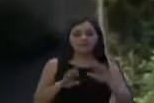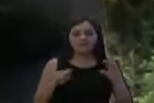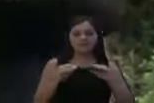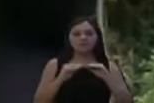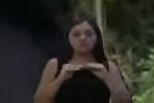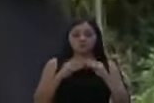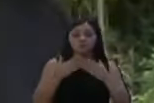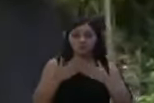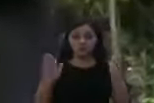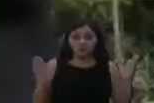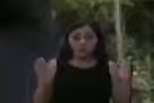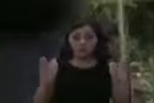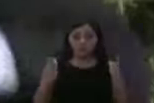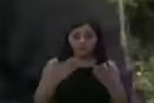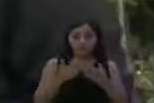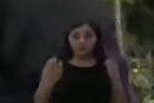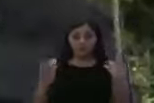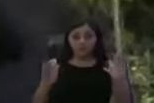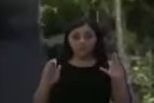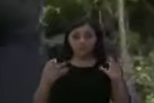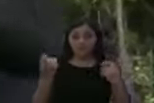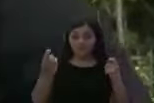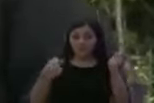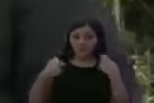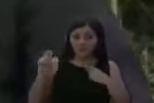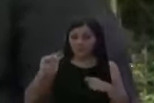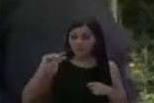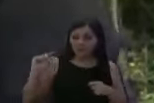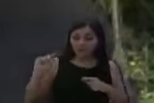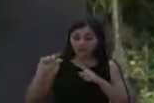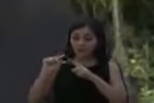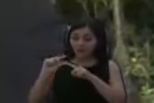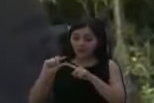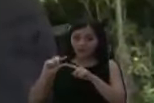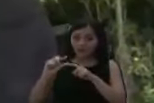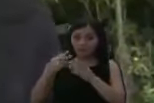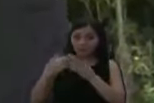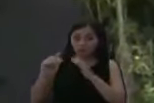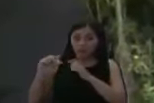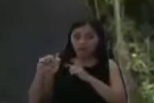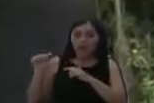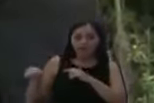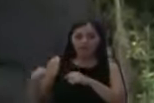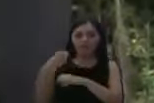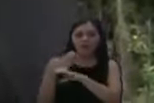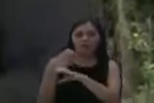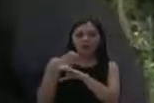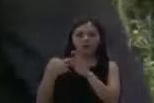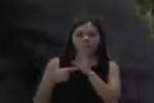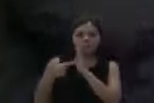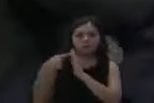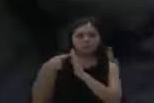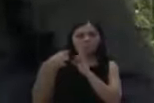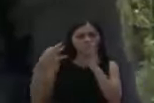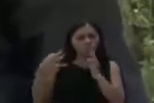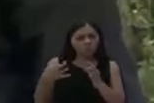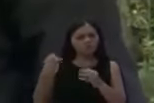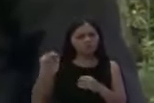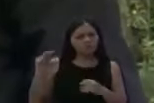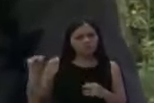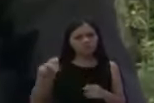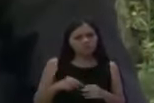residuo si el valor de venta es mayor solo en ese residuo se calcula el impuesto les parece un sistema justo o